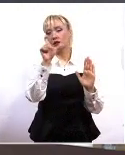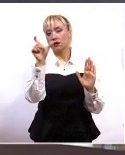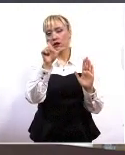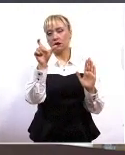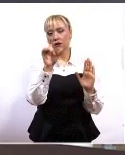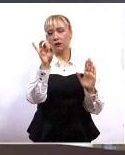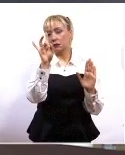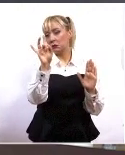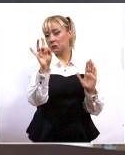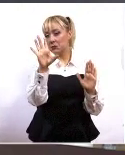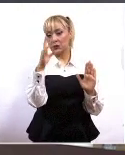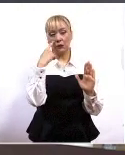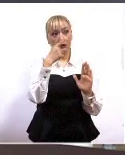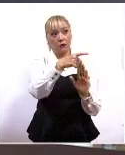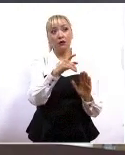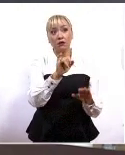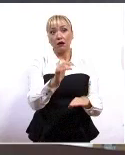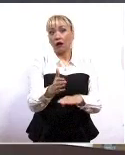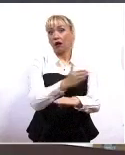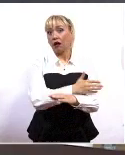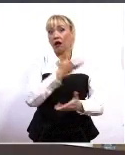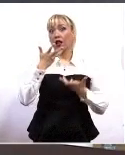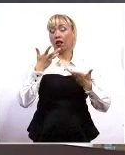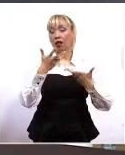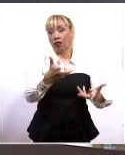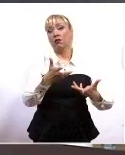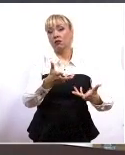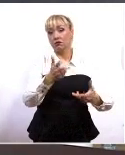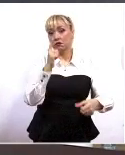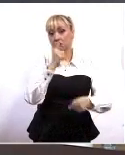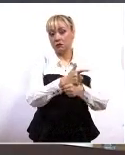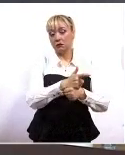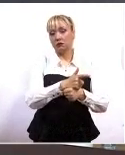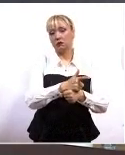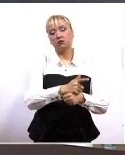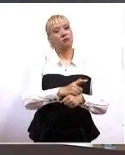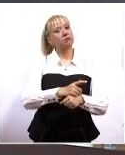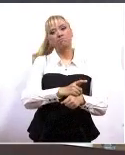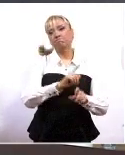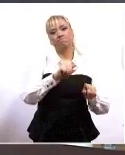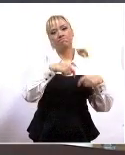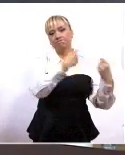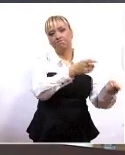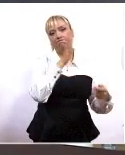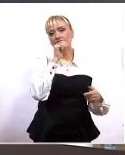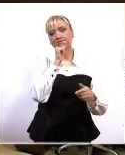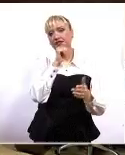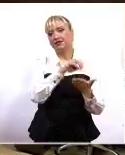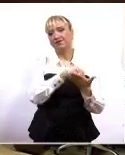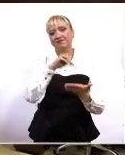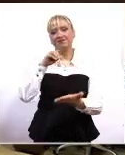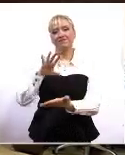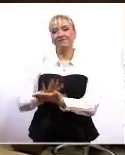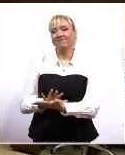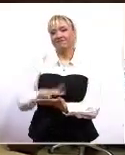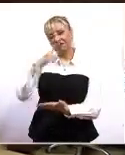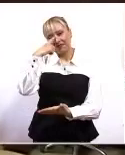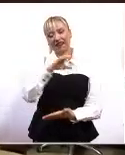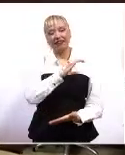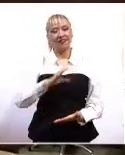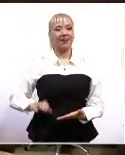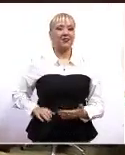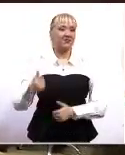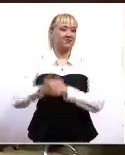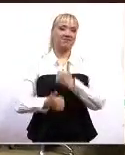se incurren en actos anticipados de precampañas, podría negarse el registro de precandidaturas. En otro